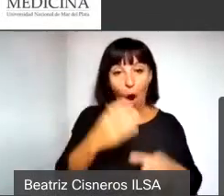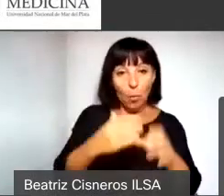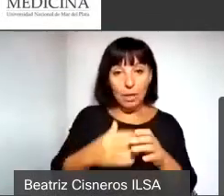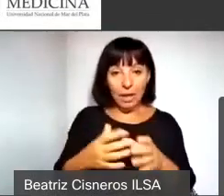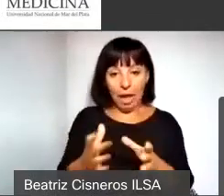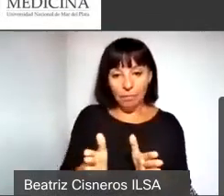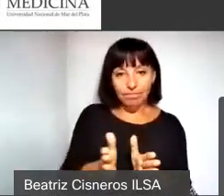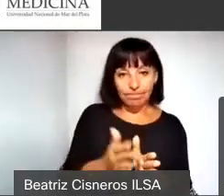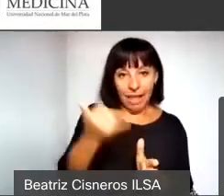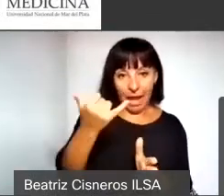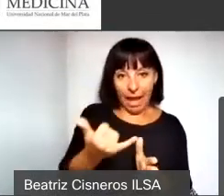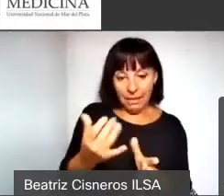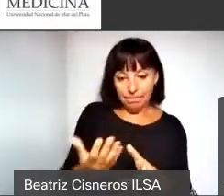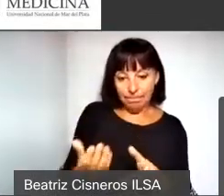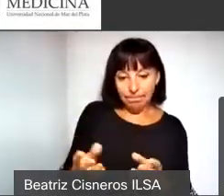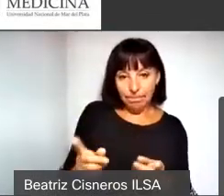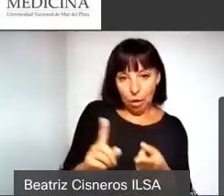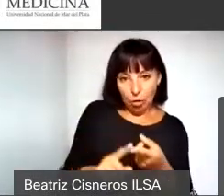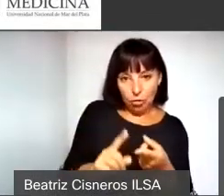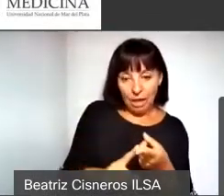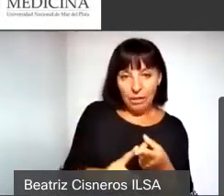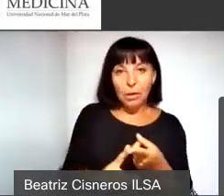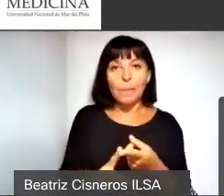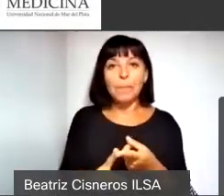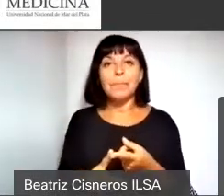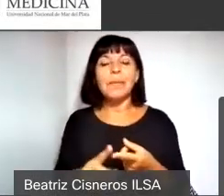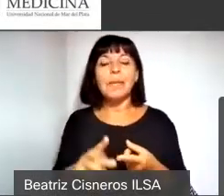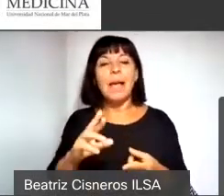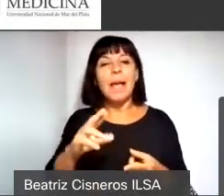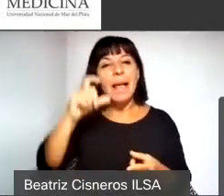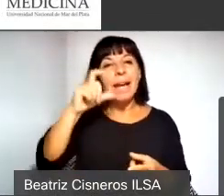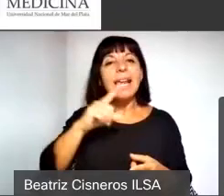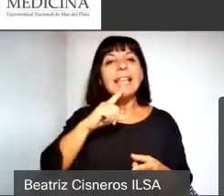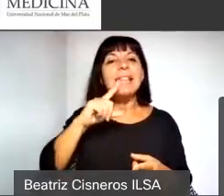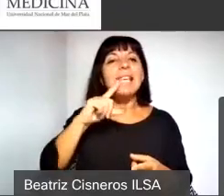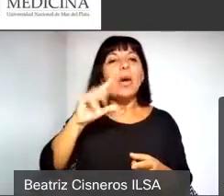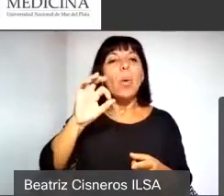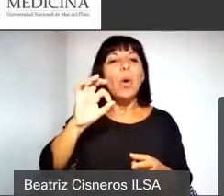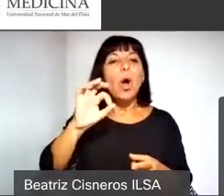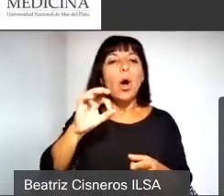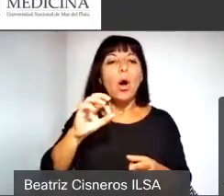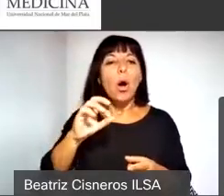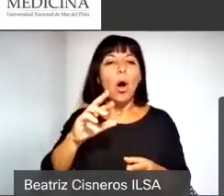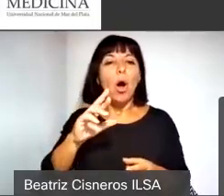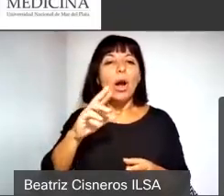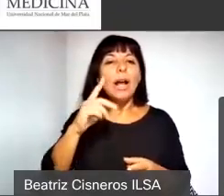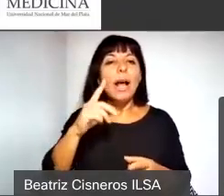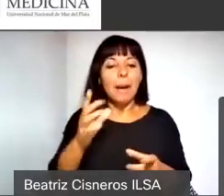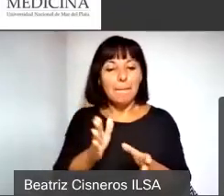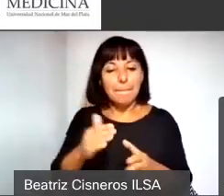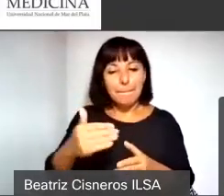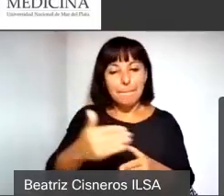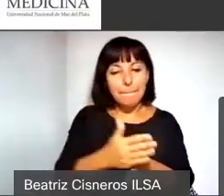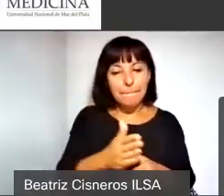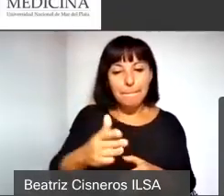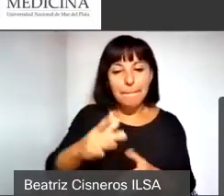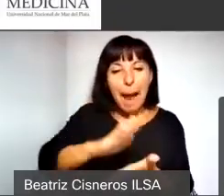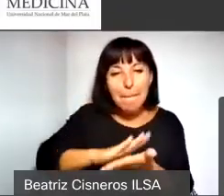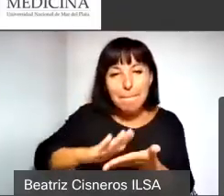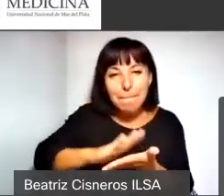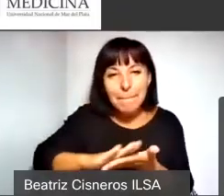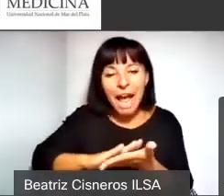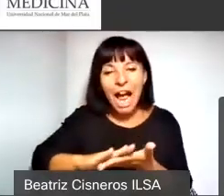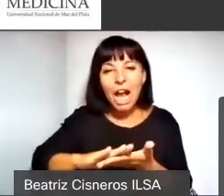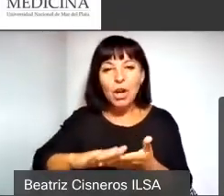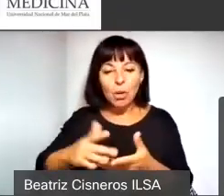físicamente. El retículo endoplásmico consiste en un conjunto de sáculos aplanados que reciben el nombre de